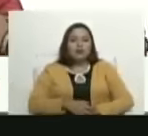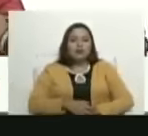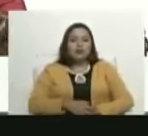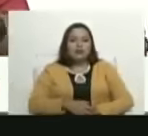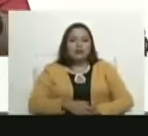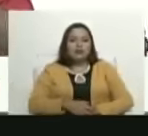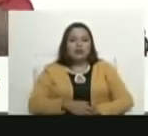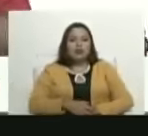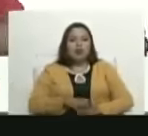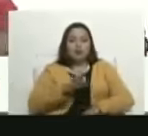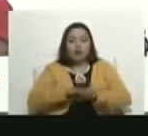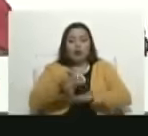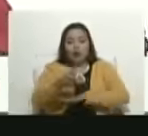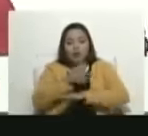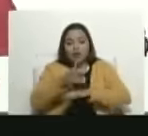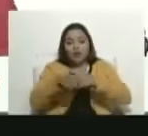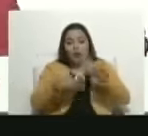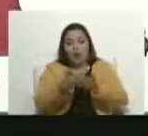Porque el gobierno